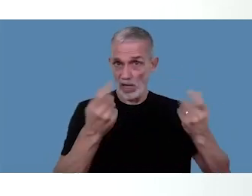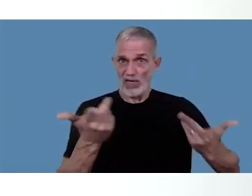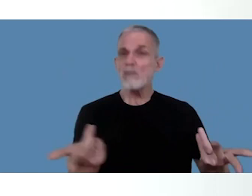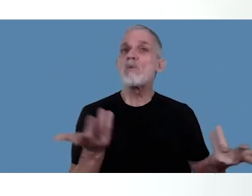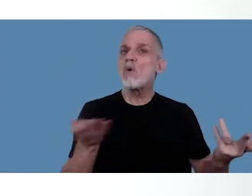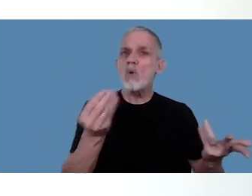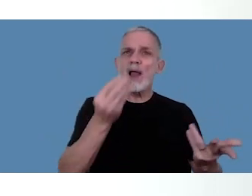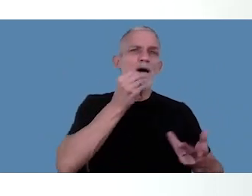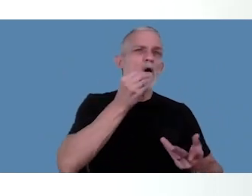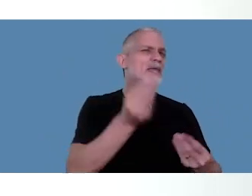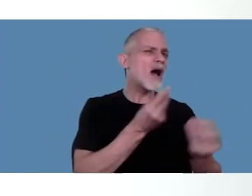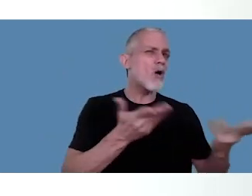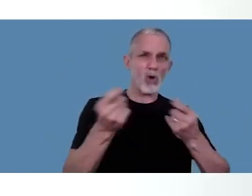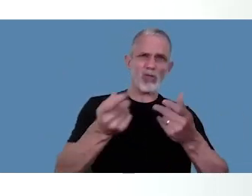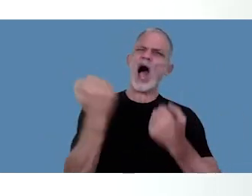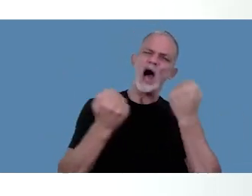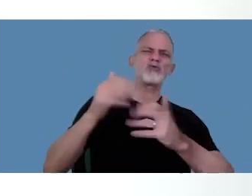de alimentos,